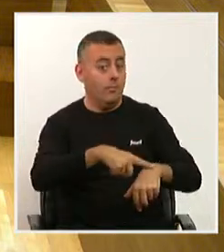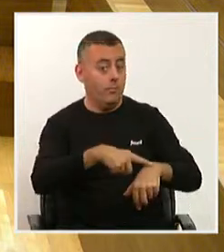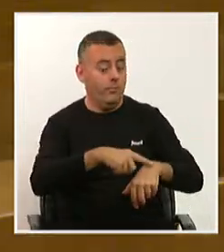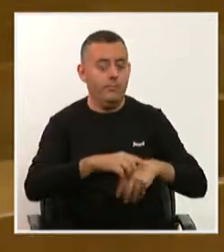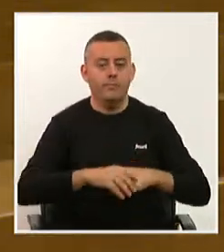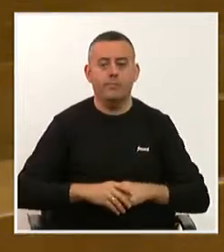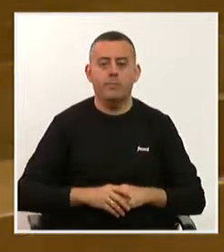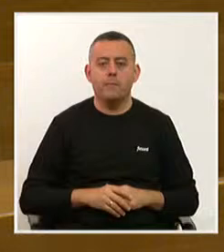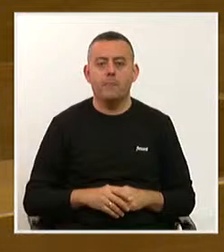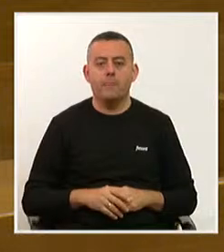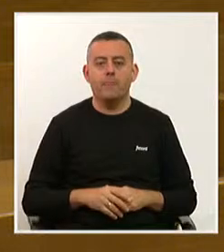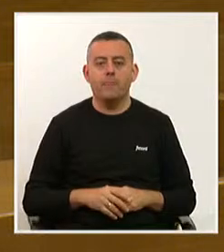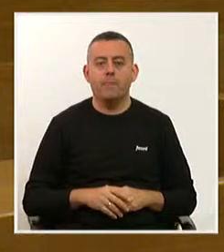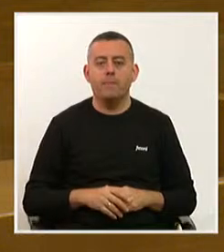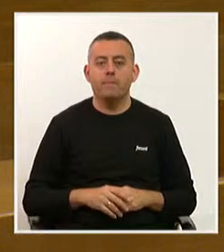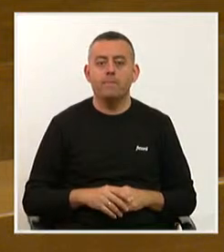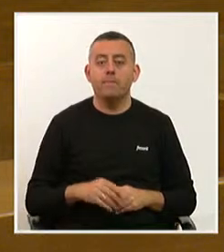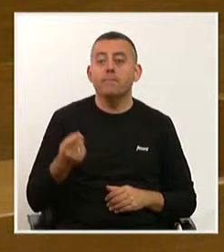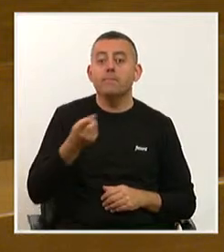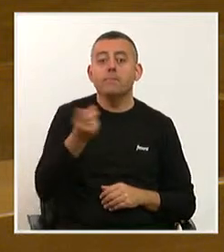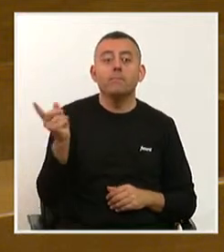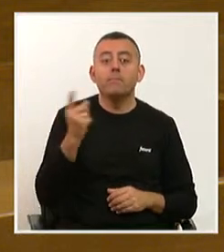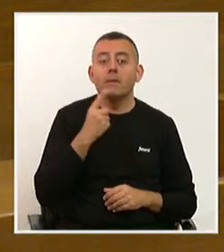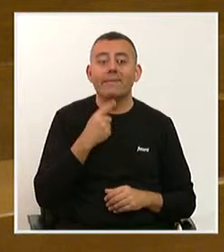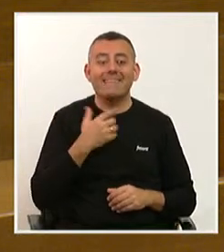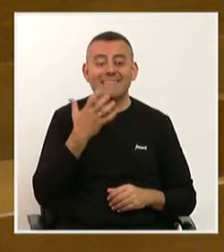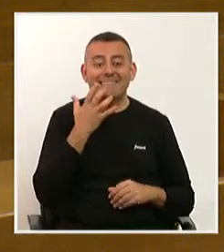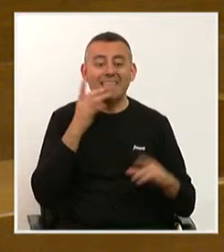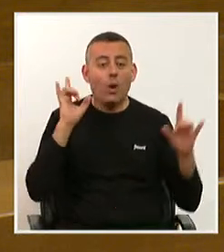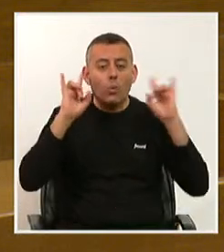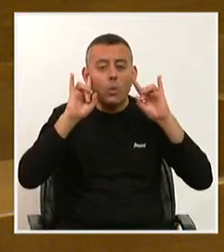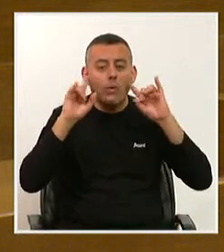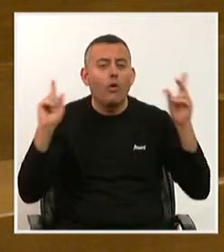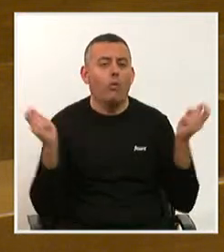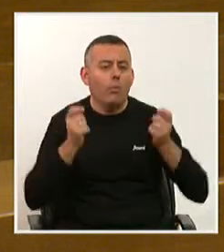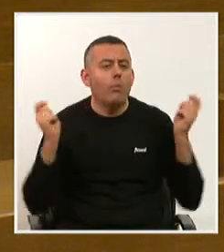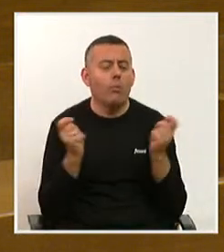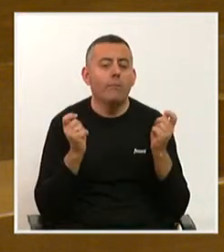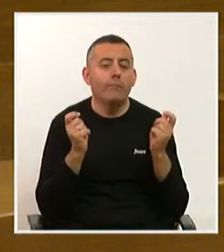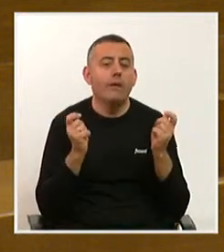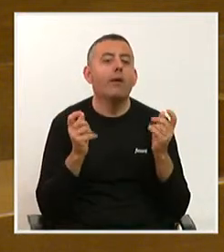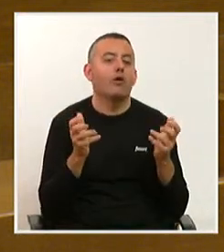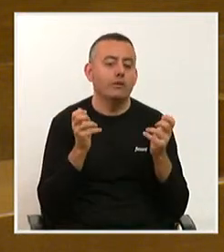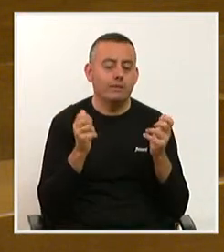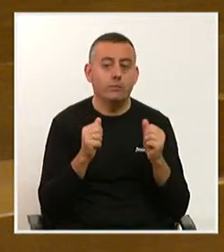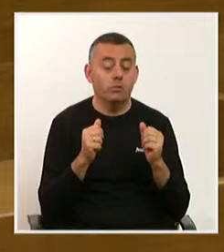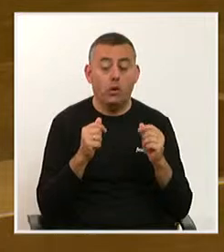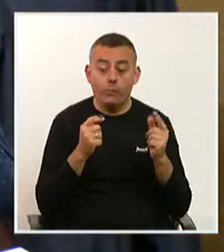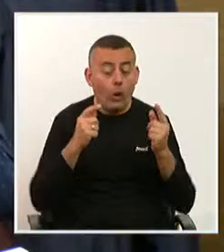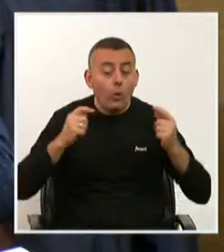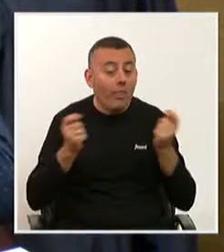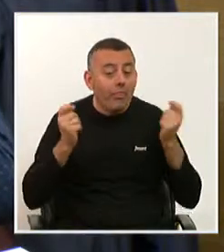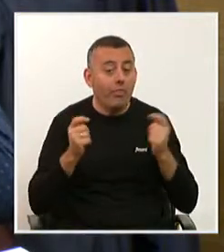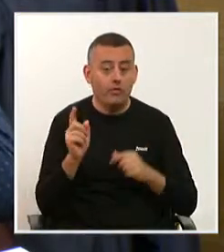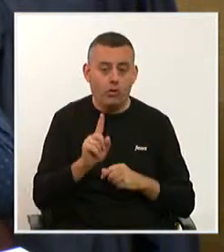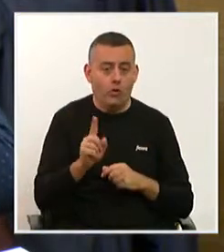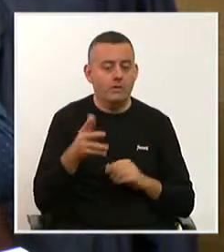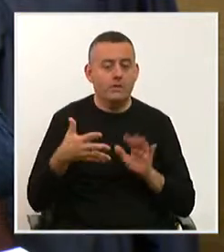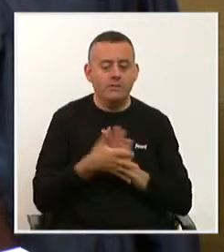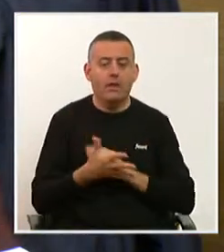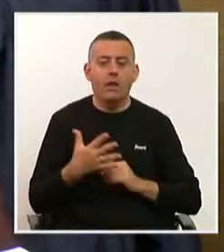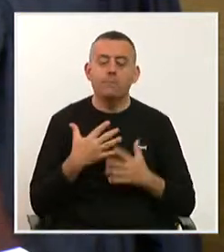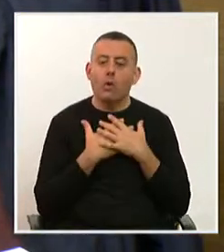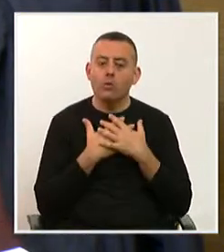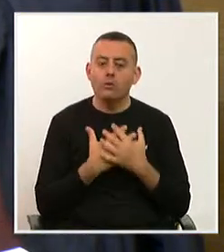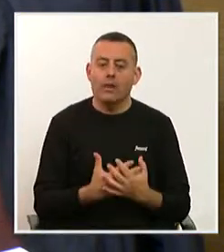si hacíamos suficiente ruido lo conseguiríamos no es cuestión de ruido es de voluntad política señores de compromís peso y podemos